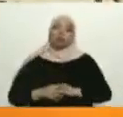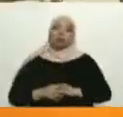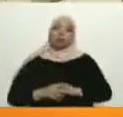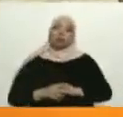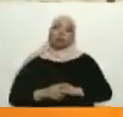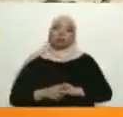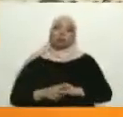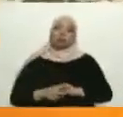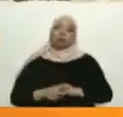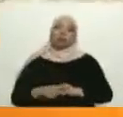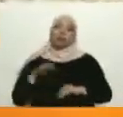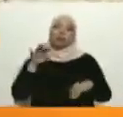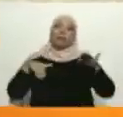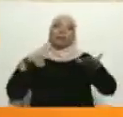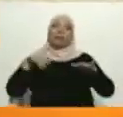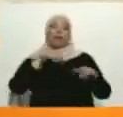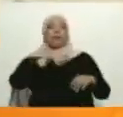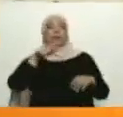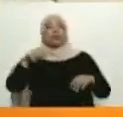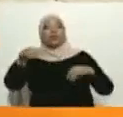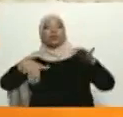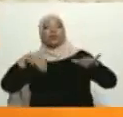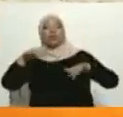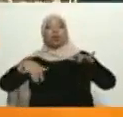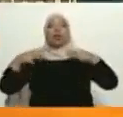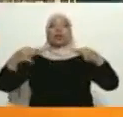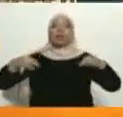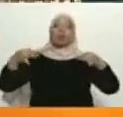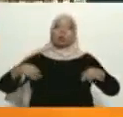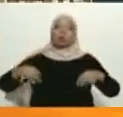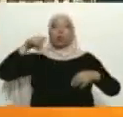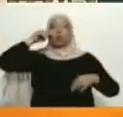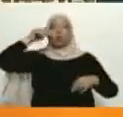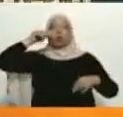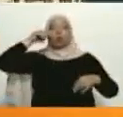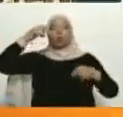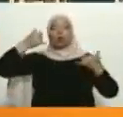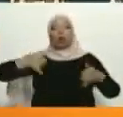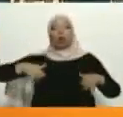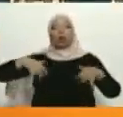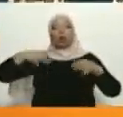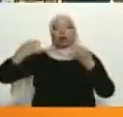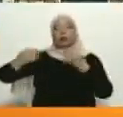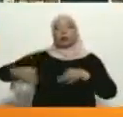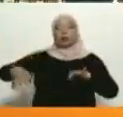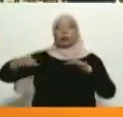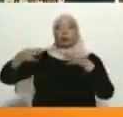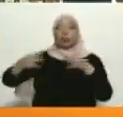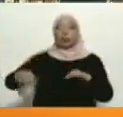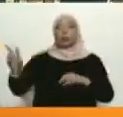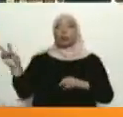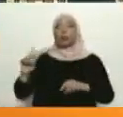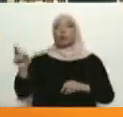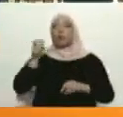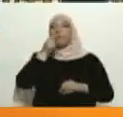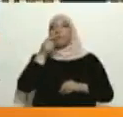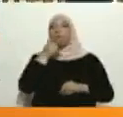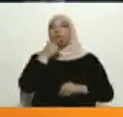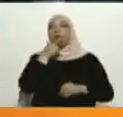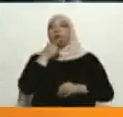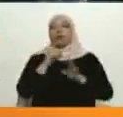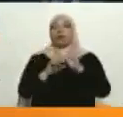a las playas la naturaleza el turismo naturaleza que está ahorita en boga además que Venezuela Tiene un gran potencial para